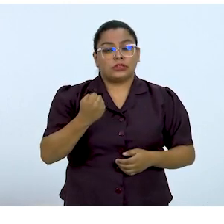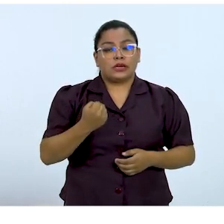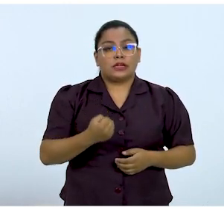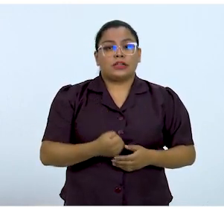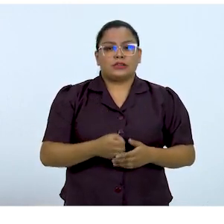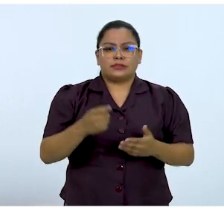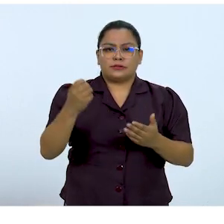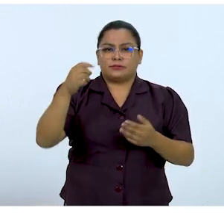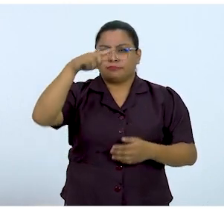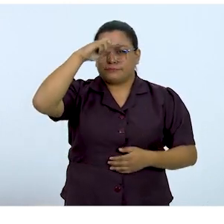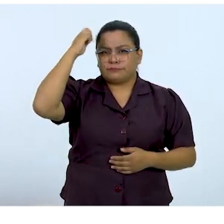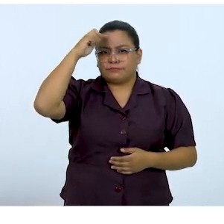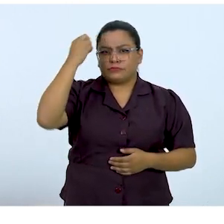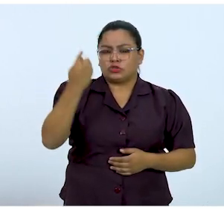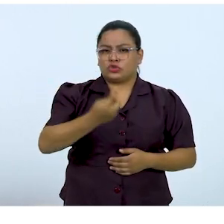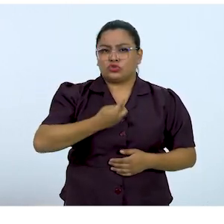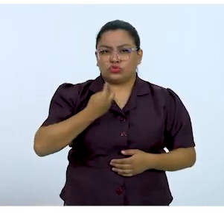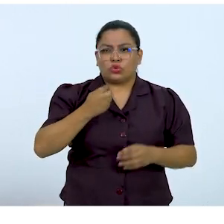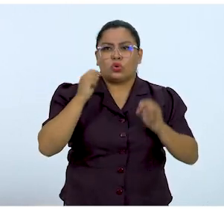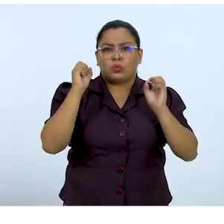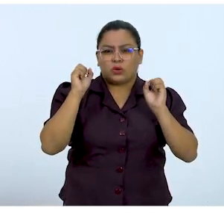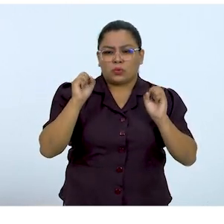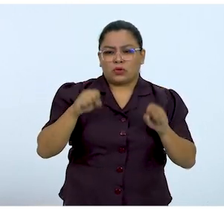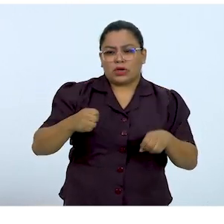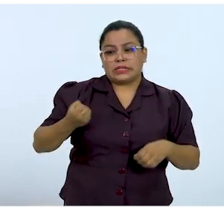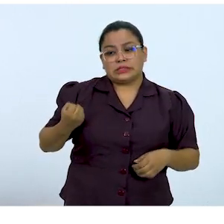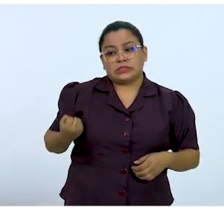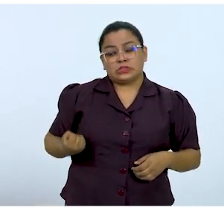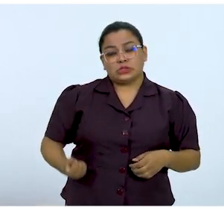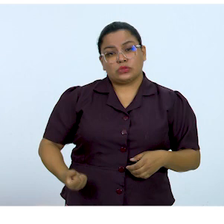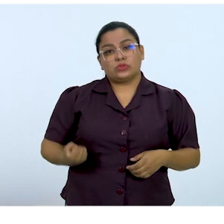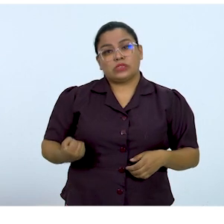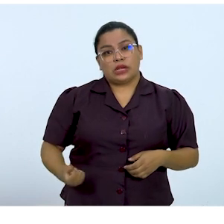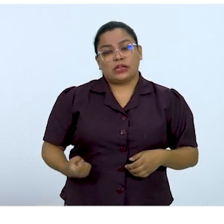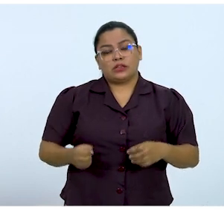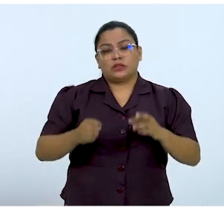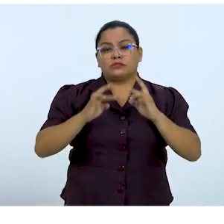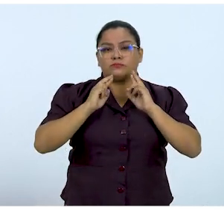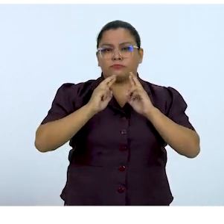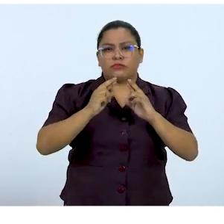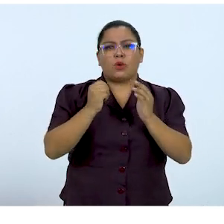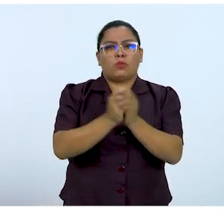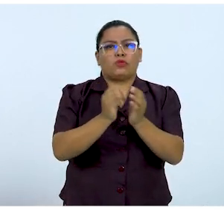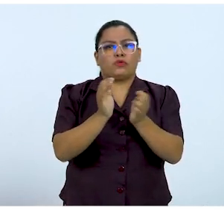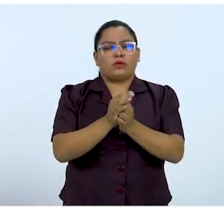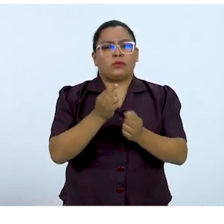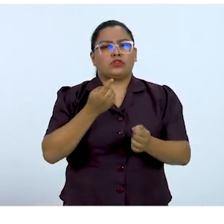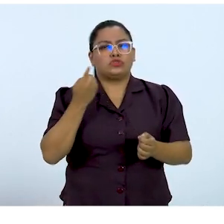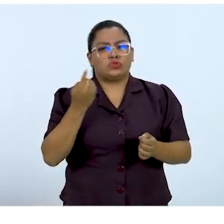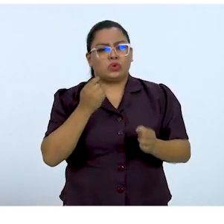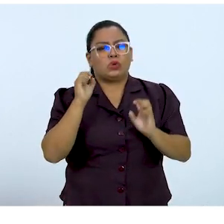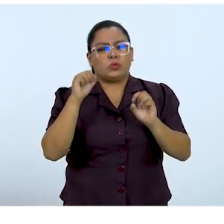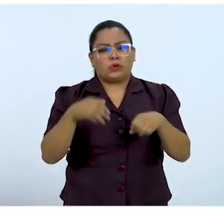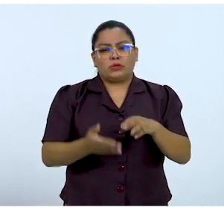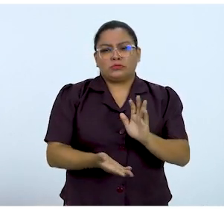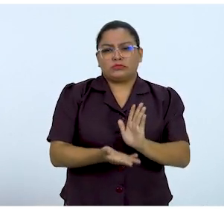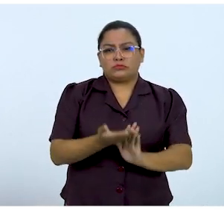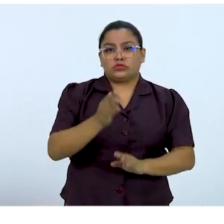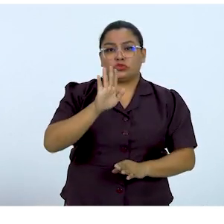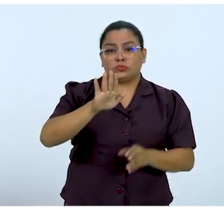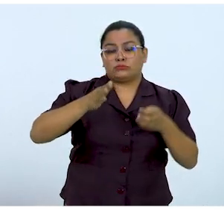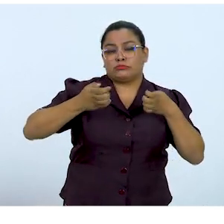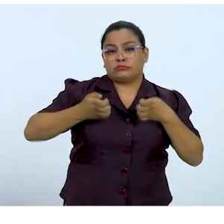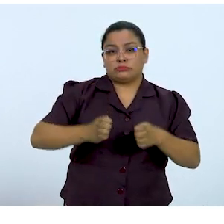importante procurar el trabajo individual para que el estudiante resuelva el problema por su cuenta y desarrolle